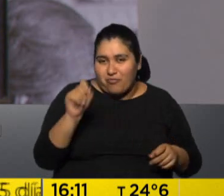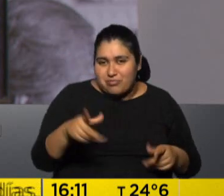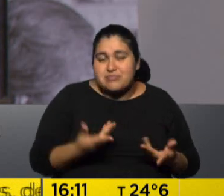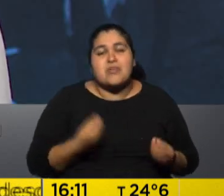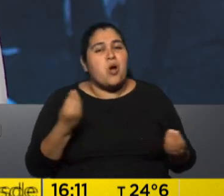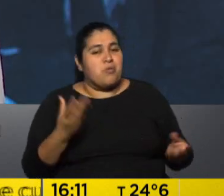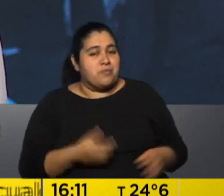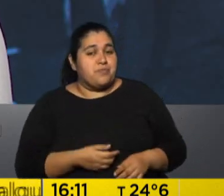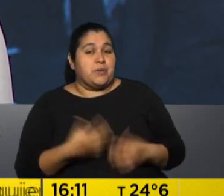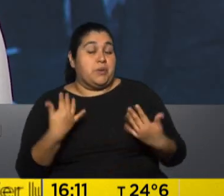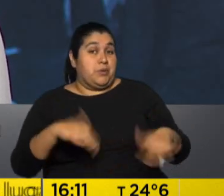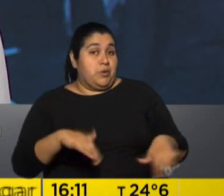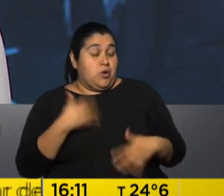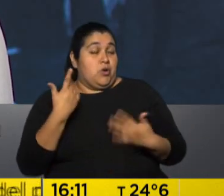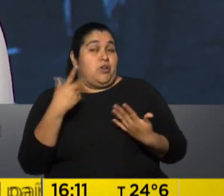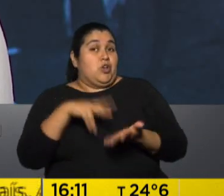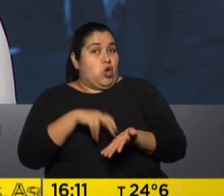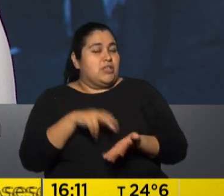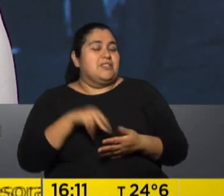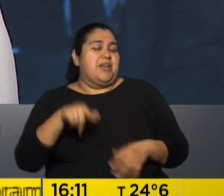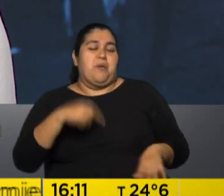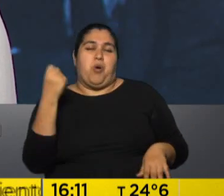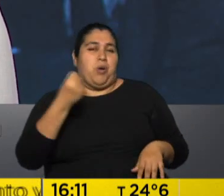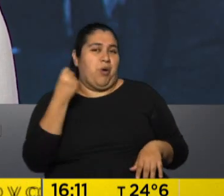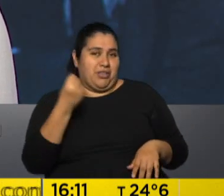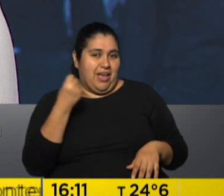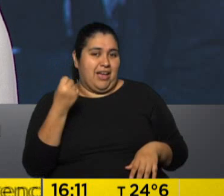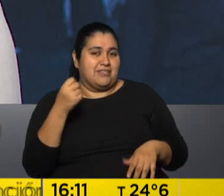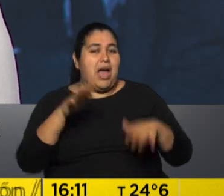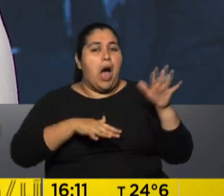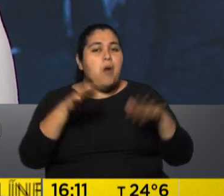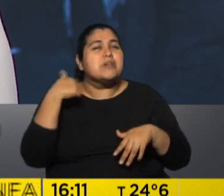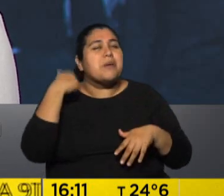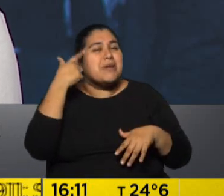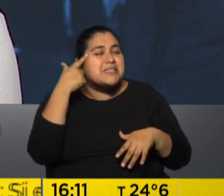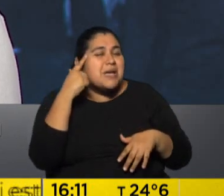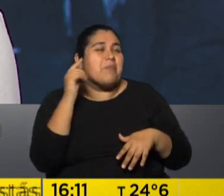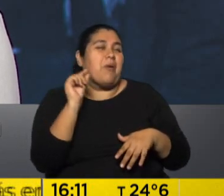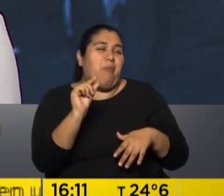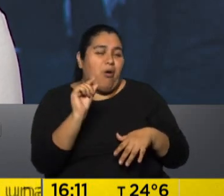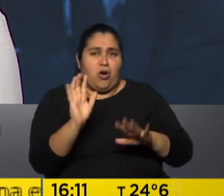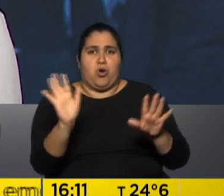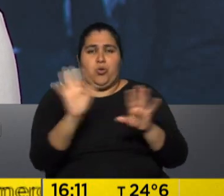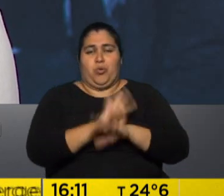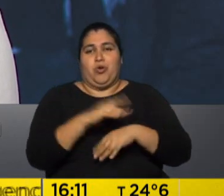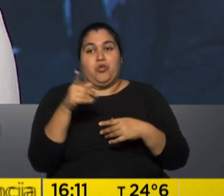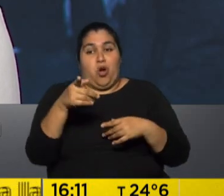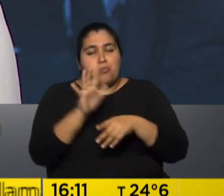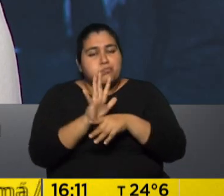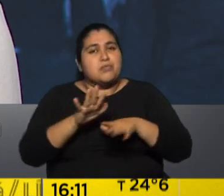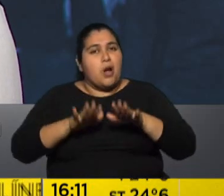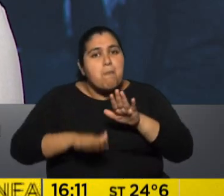Y mirá, fue una noticia muy importante. Es decir, como siempre, a veces uno piensa que es poco, pero creo que es un gran paso que se debía